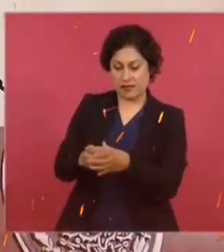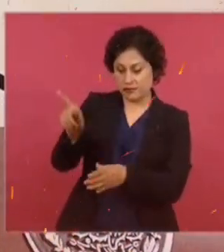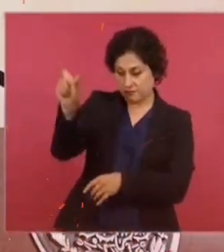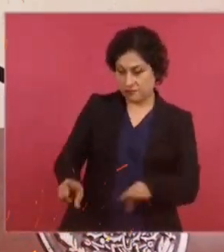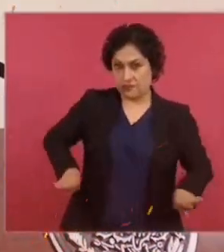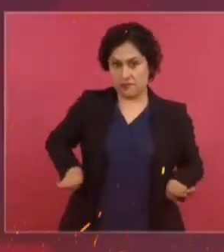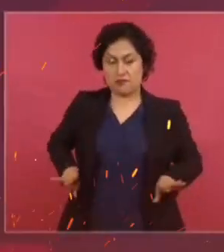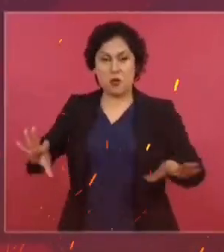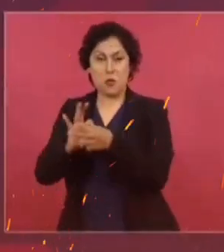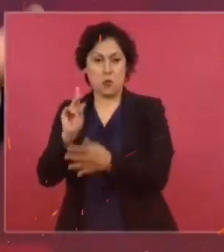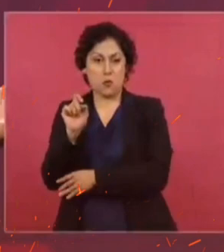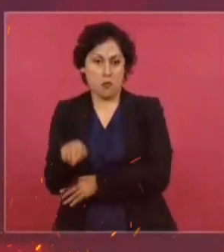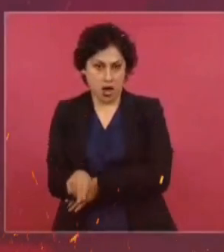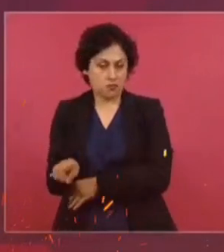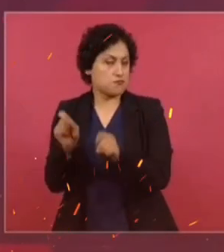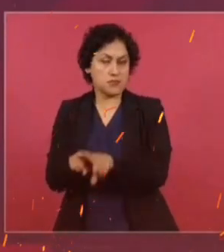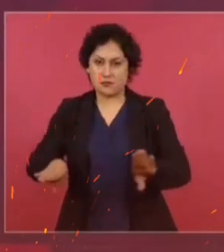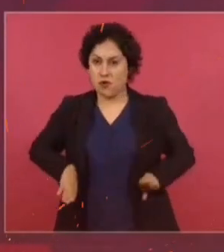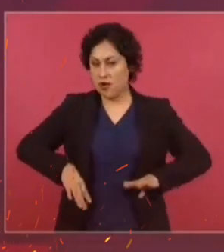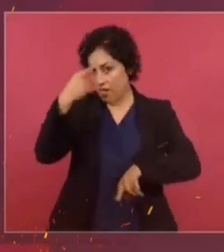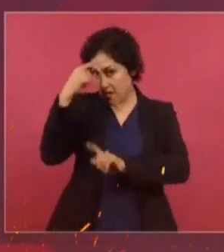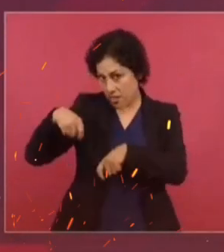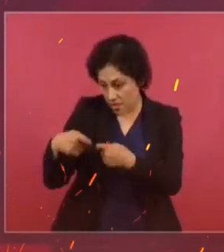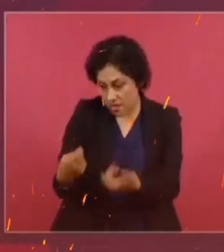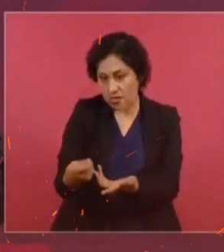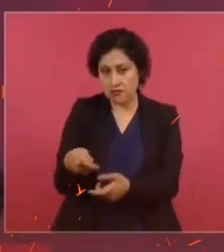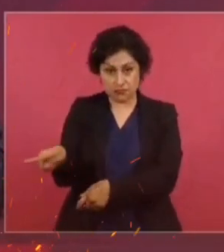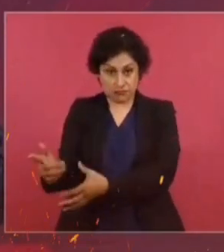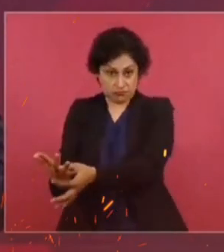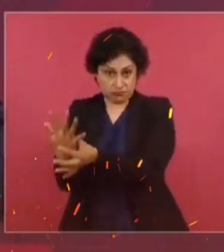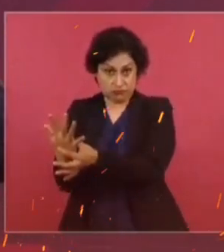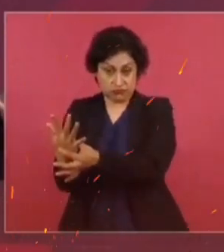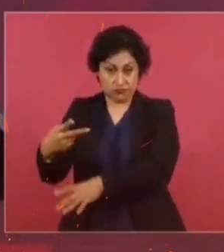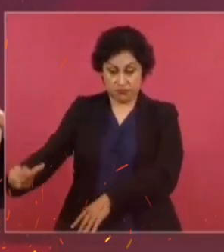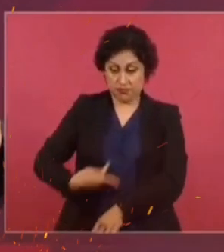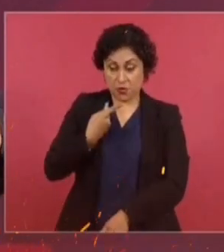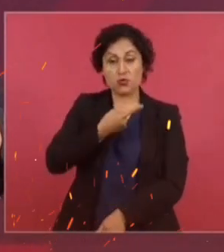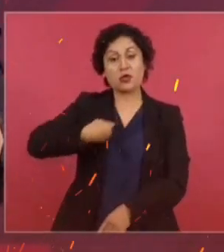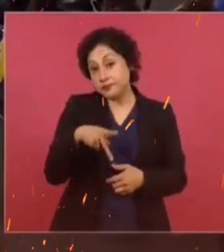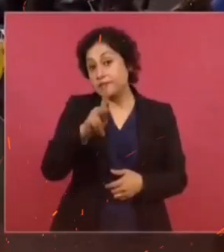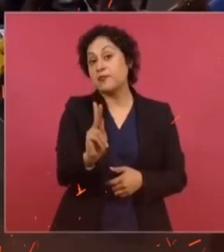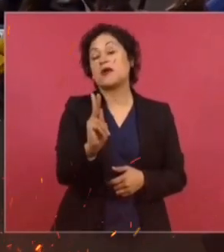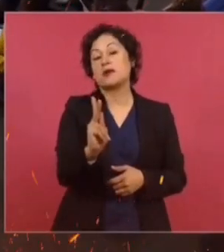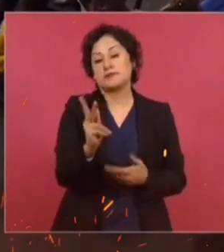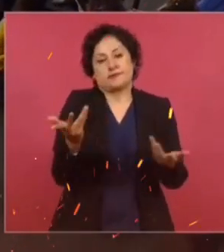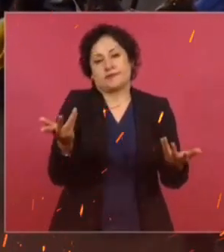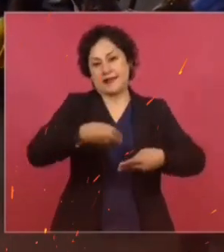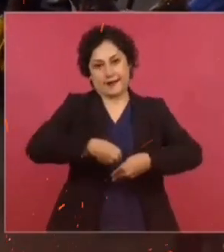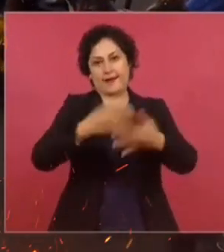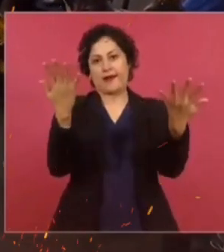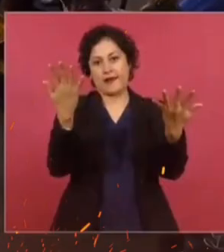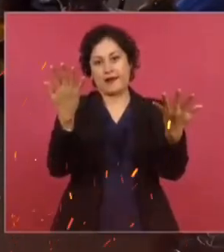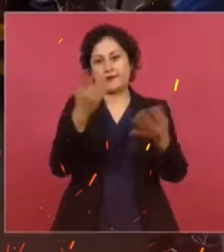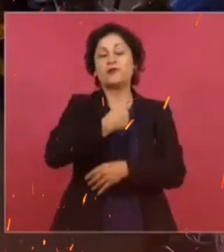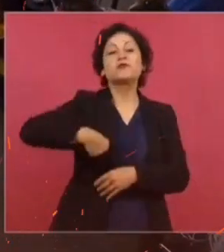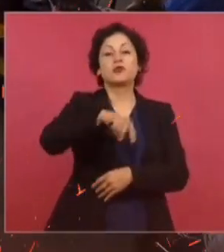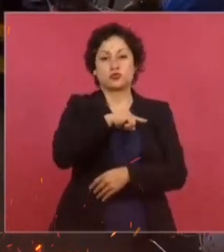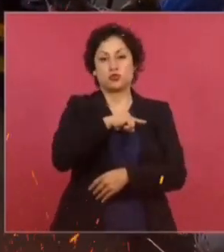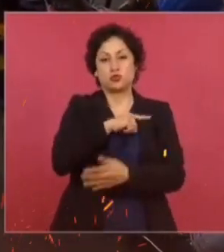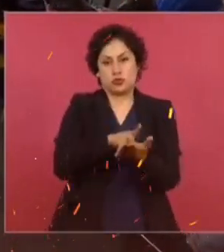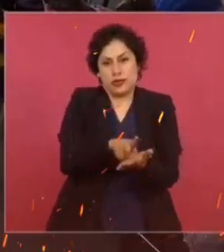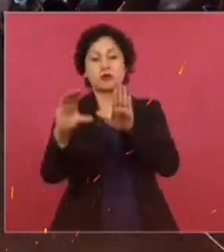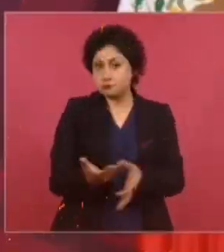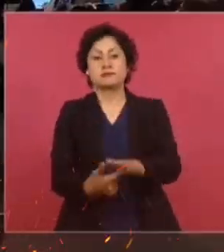filopanista del bloque conservador nos pide que pongamos un letrero, se pone el letrero. Tenemos el derecho de agregar una postdata,